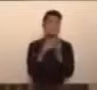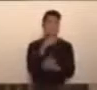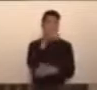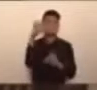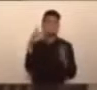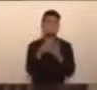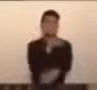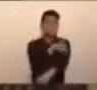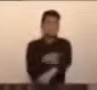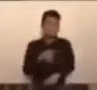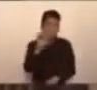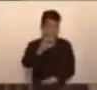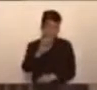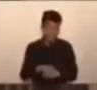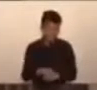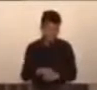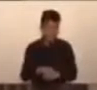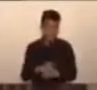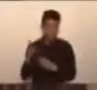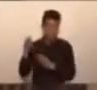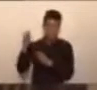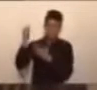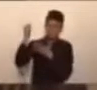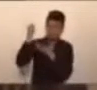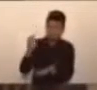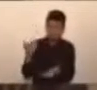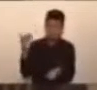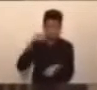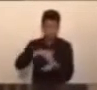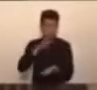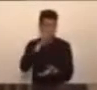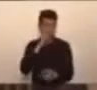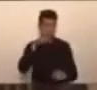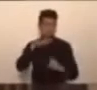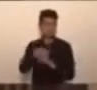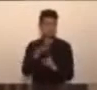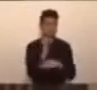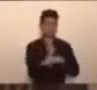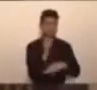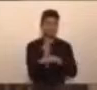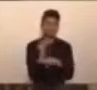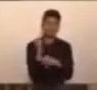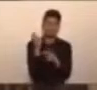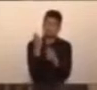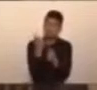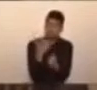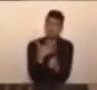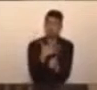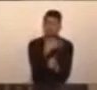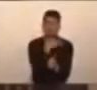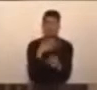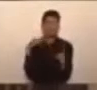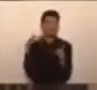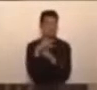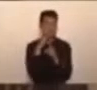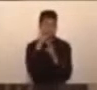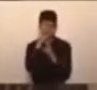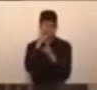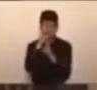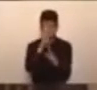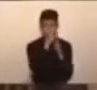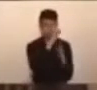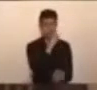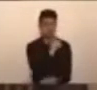100 mil millones de pesos y ese dinero no se le devuelve, eso va creando un hueco en estas instituciones. Entonces, respetuosamente, el favor que